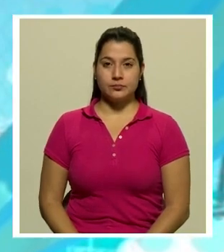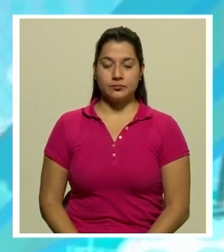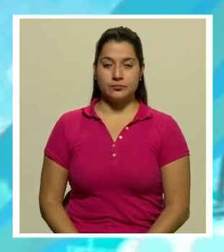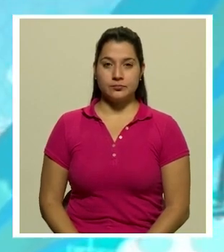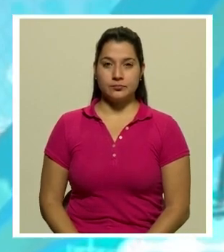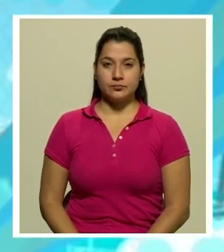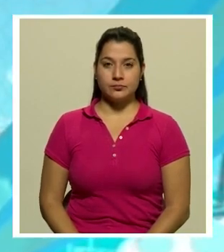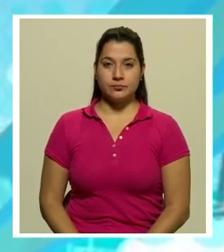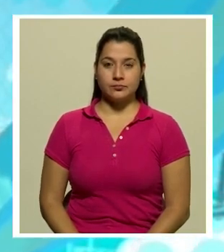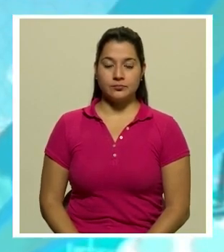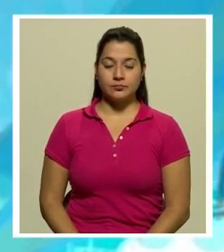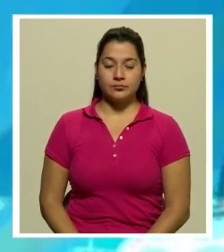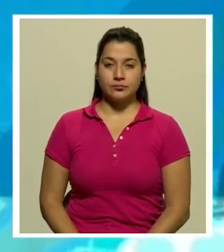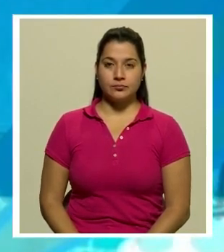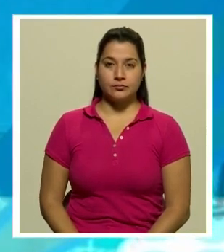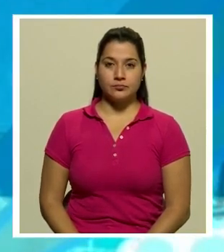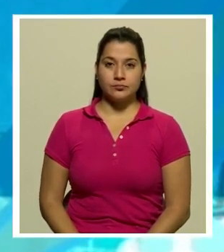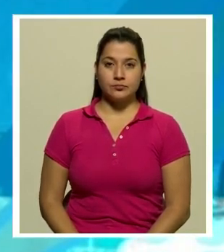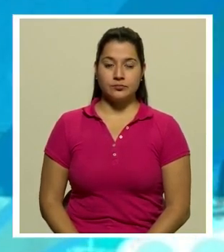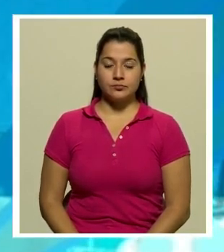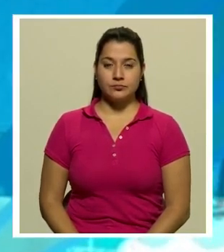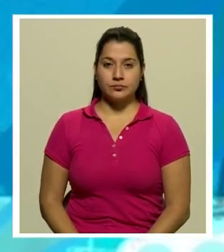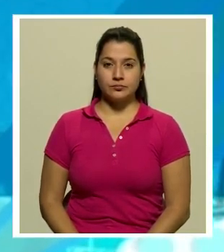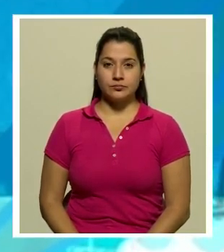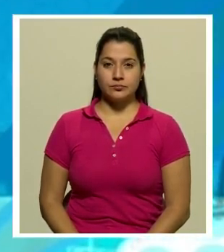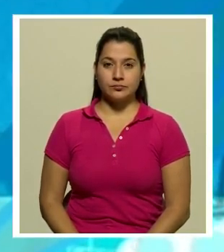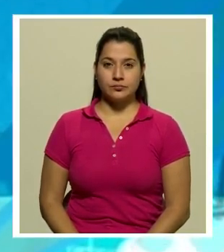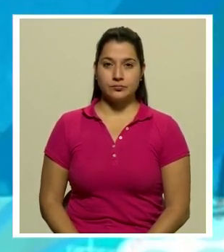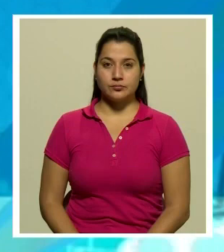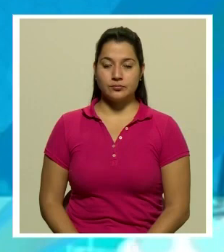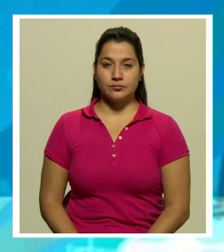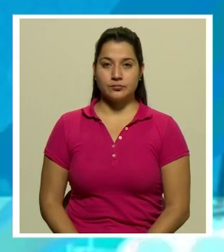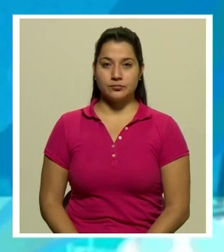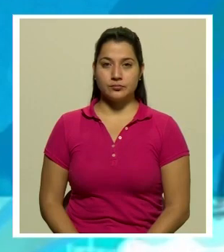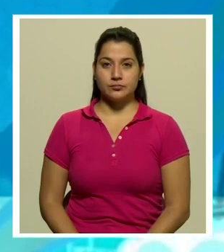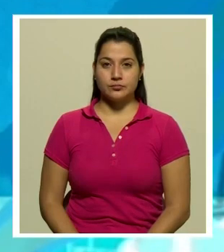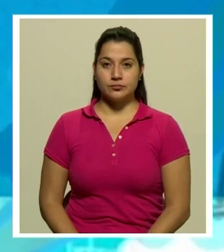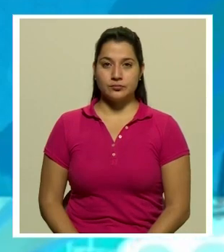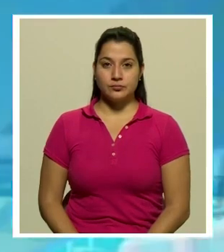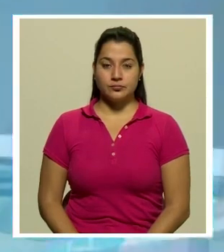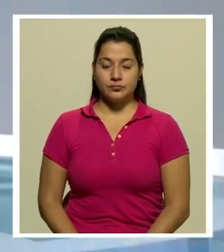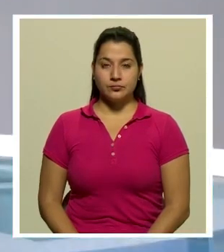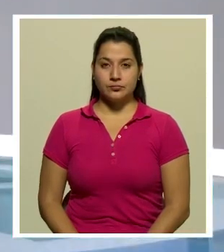Popular Pensiones te presentó la tasa básica pasiva.